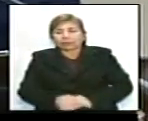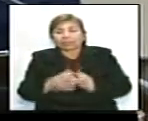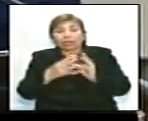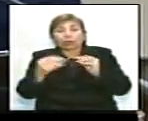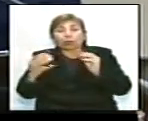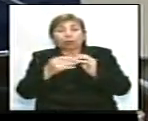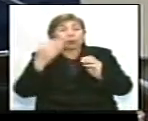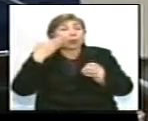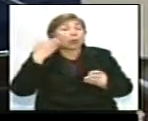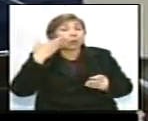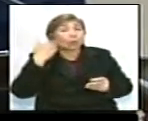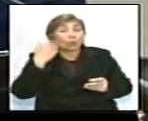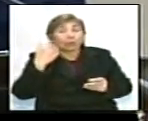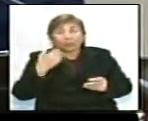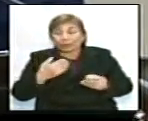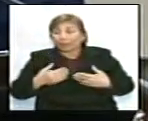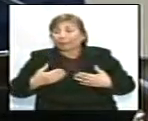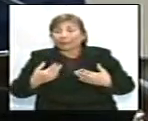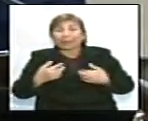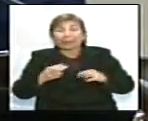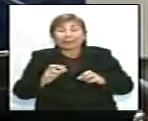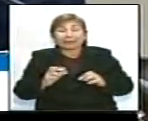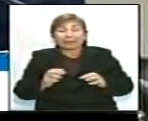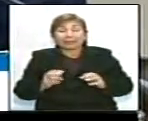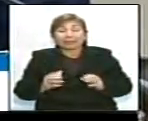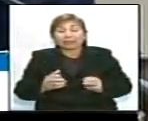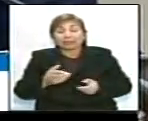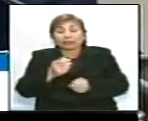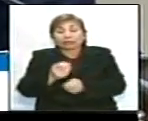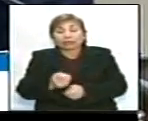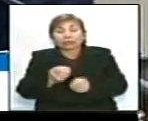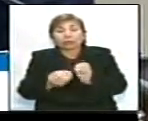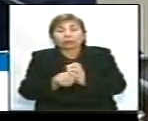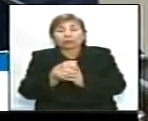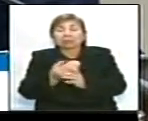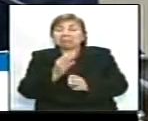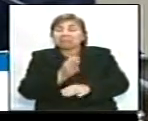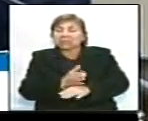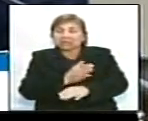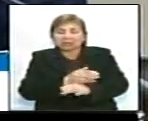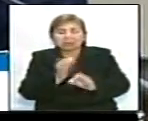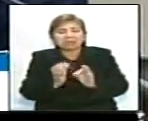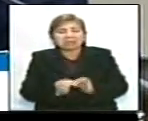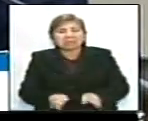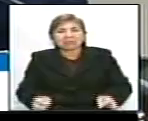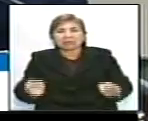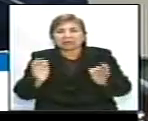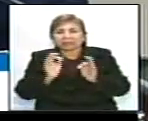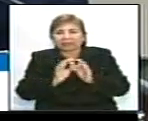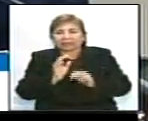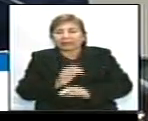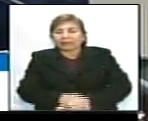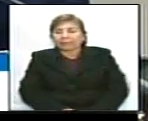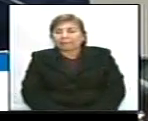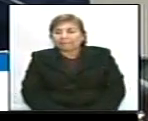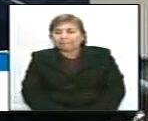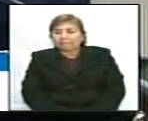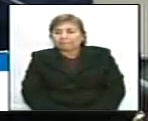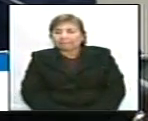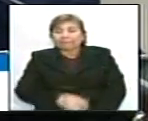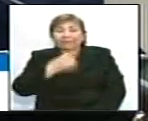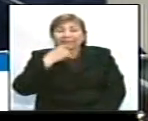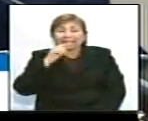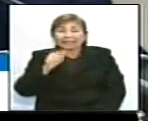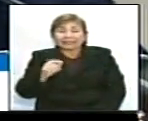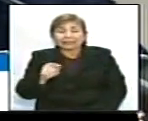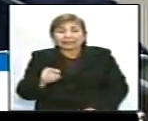algodón que podría permitir a los productores tener un desarrollo muy importante, ¿no? Siguiente. Este es